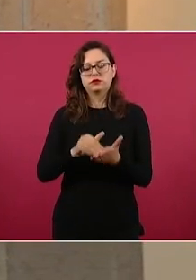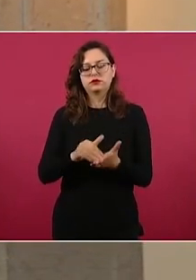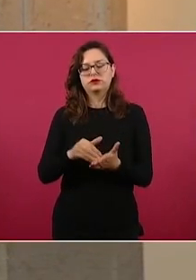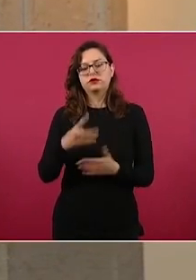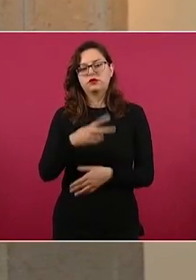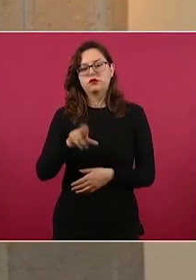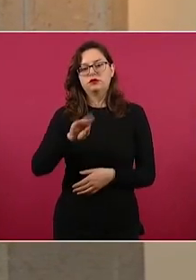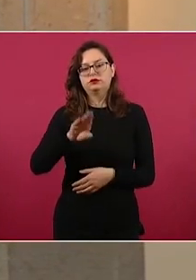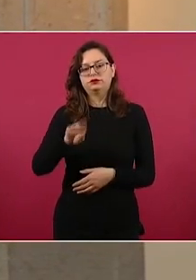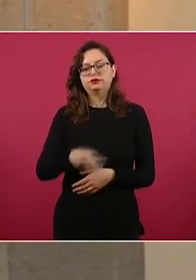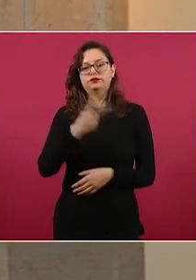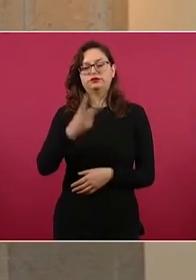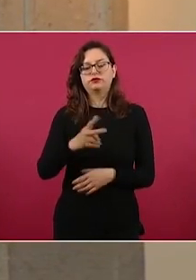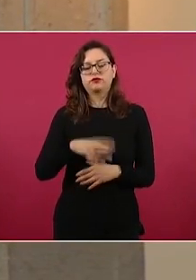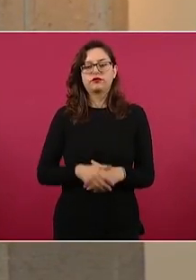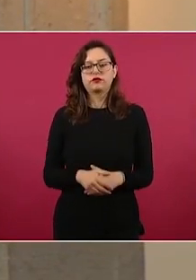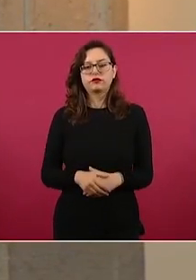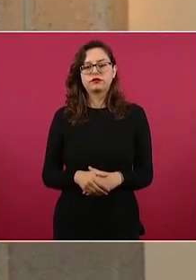4,242,000,